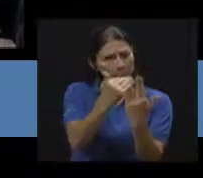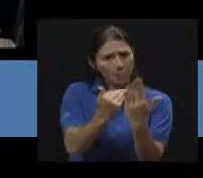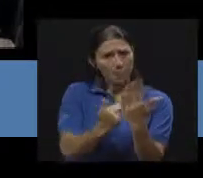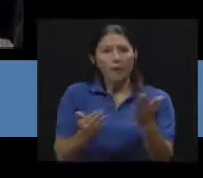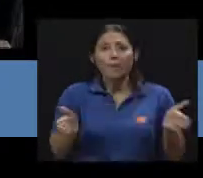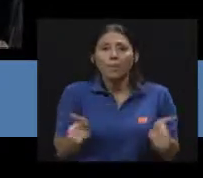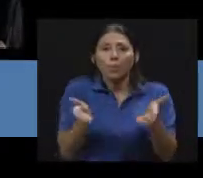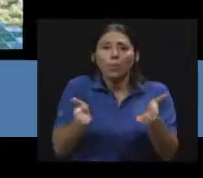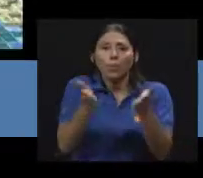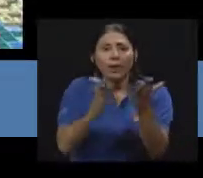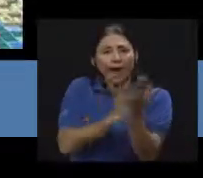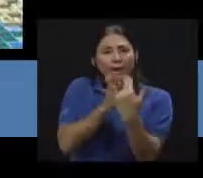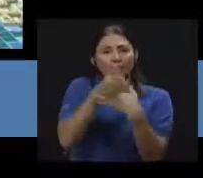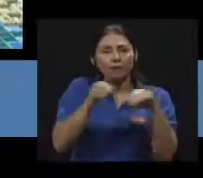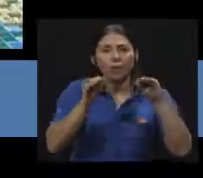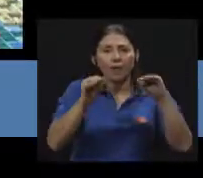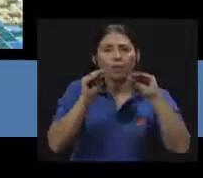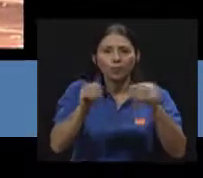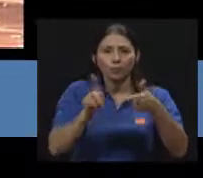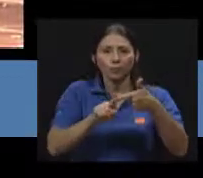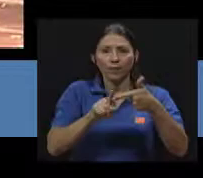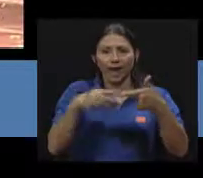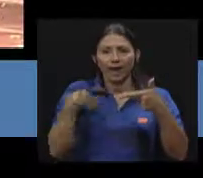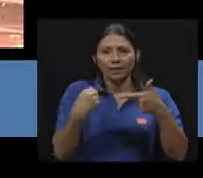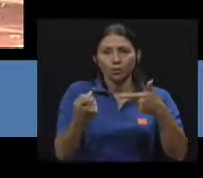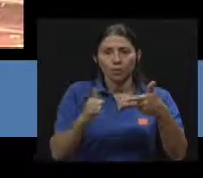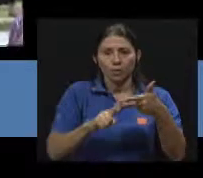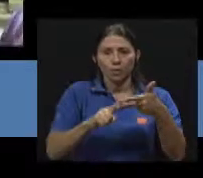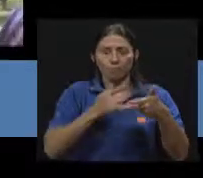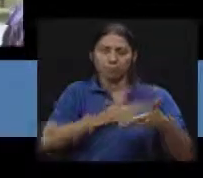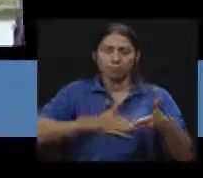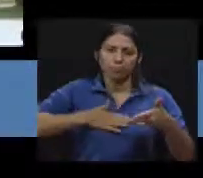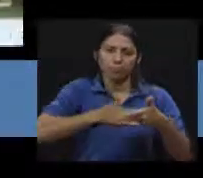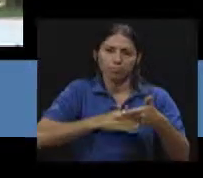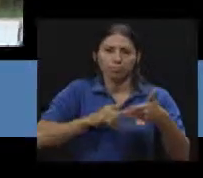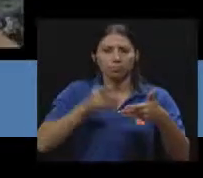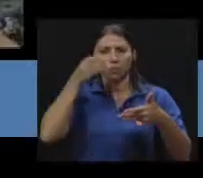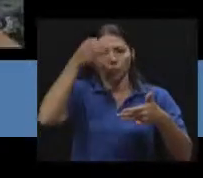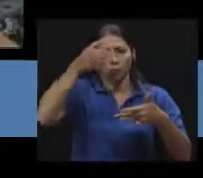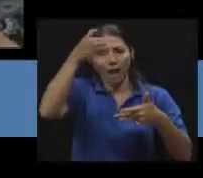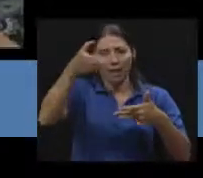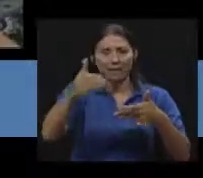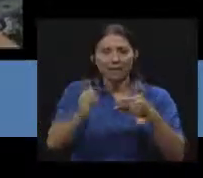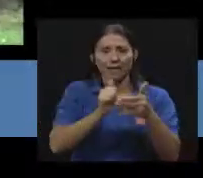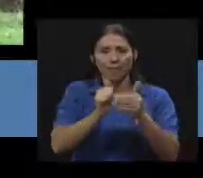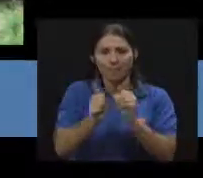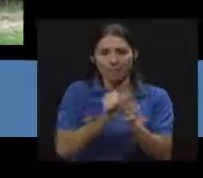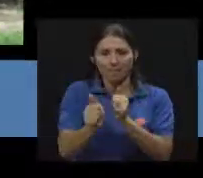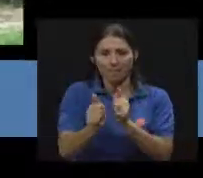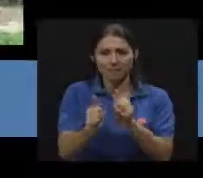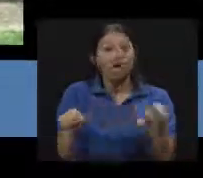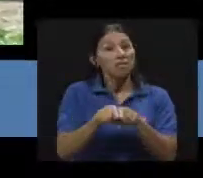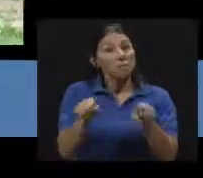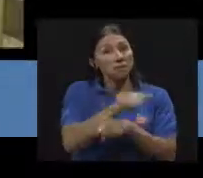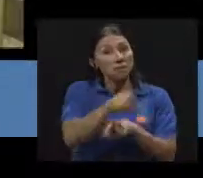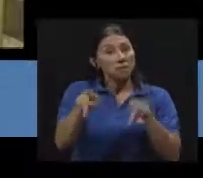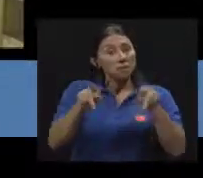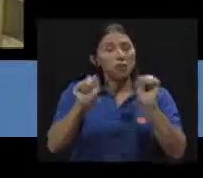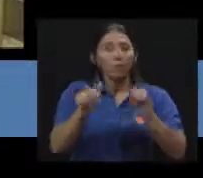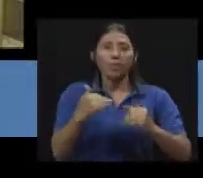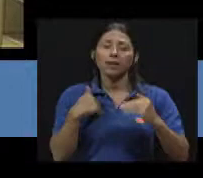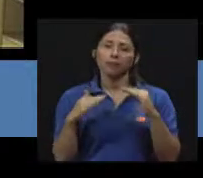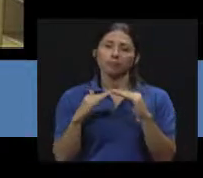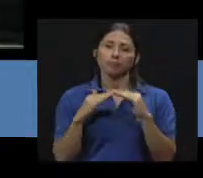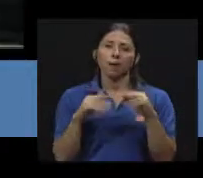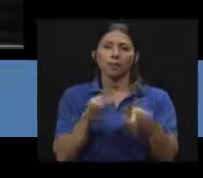programas deben promover el acceso a la educación, a la salud, a actividades recreativas, culturales y deportivas, así como a